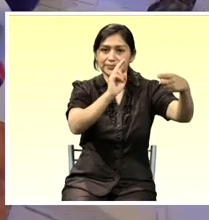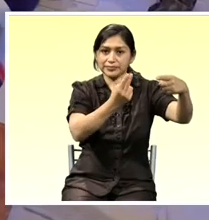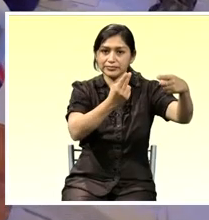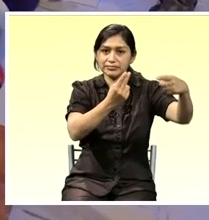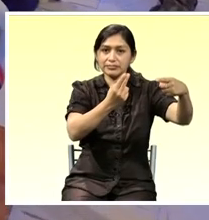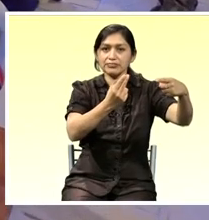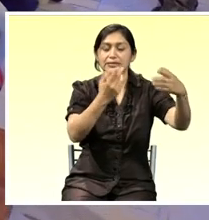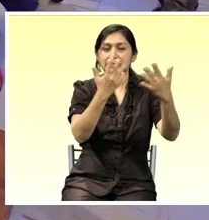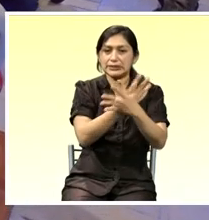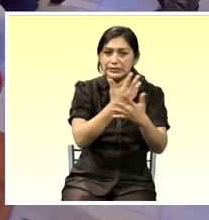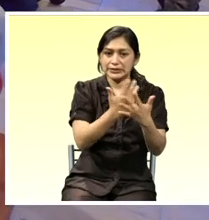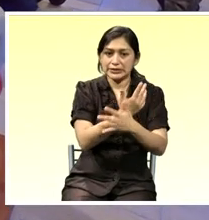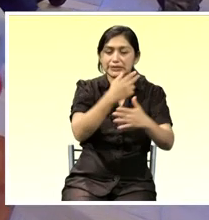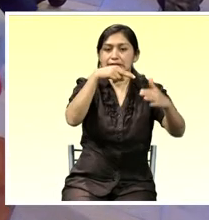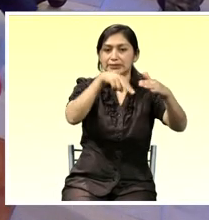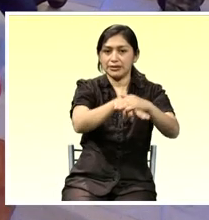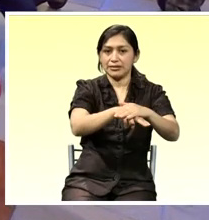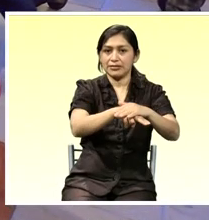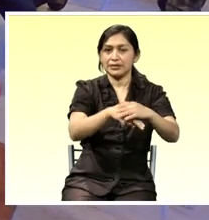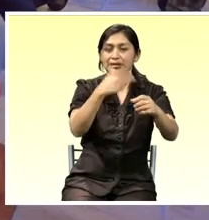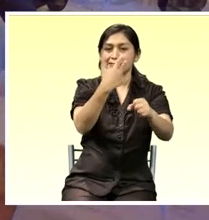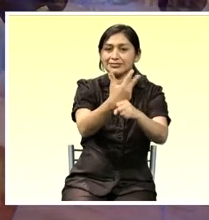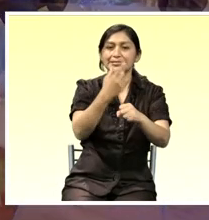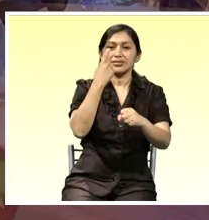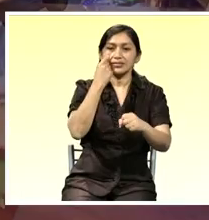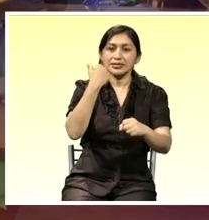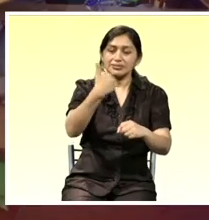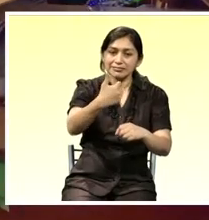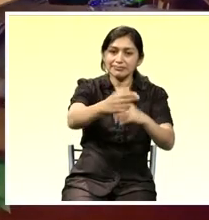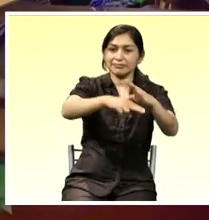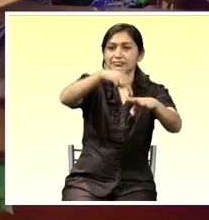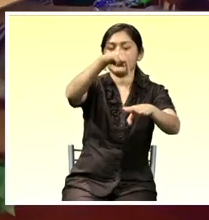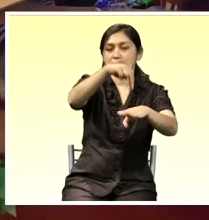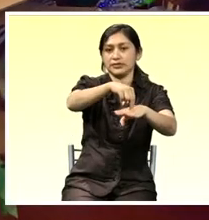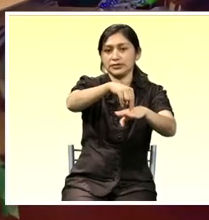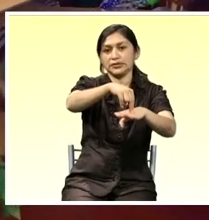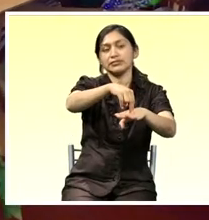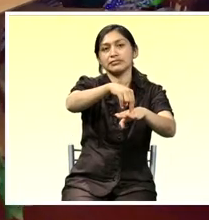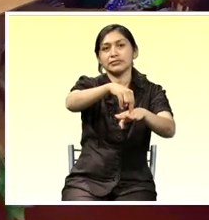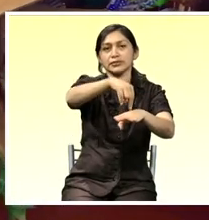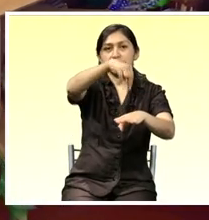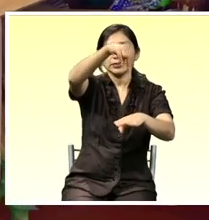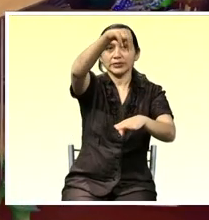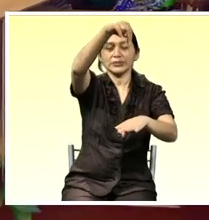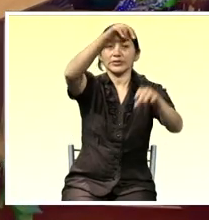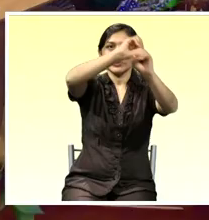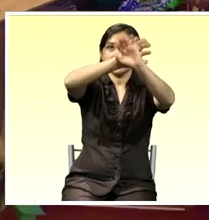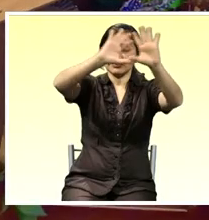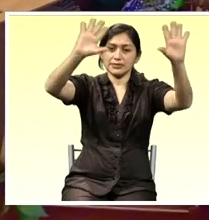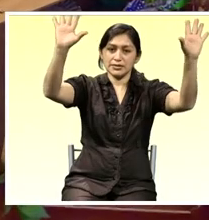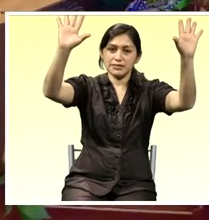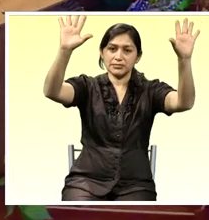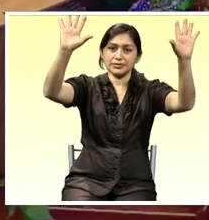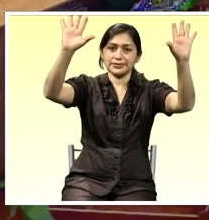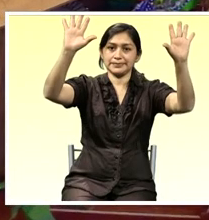sepultado y resucitó al tercer día según las Escrituras y subió al cielo